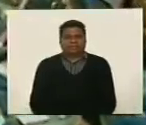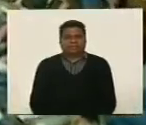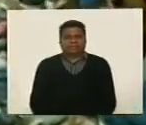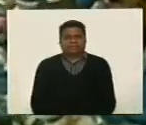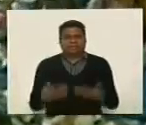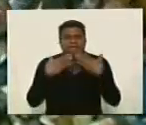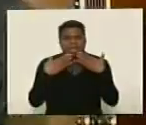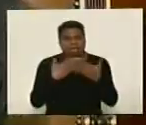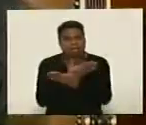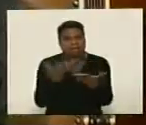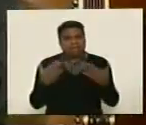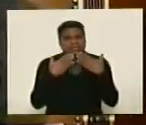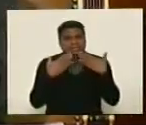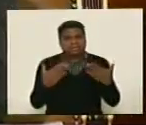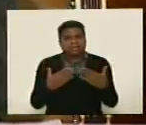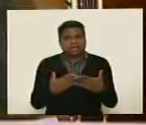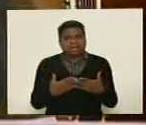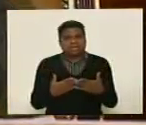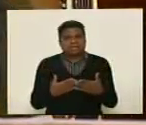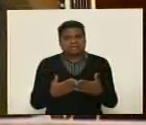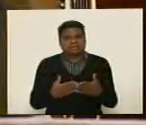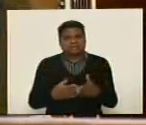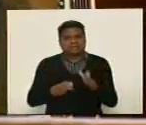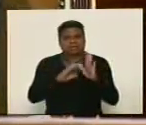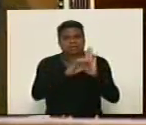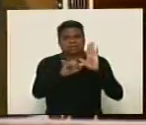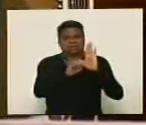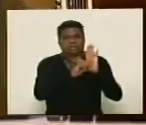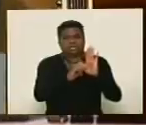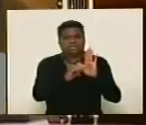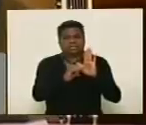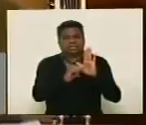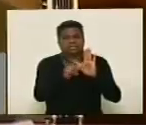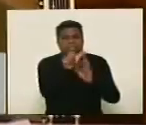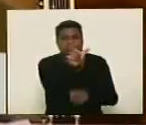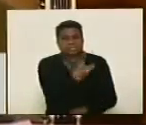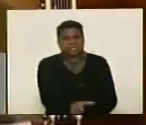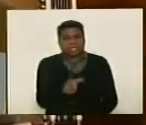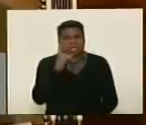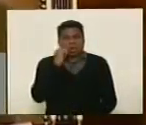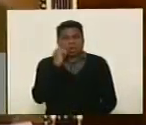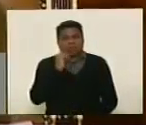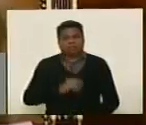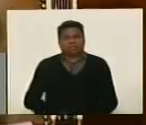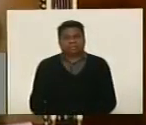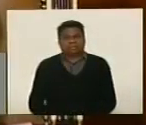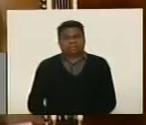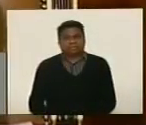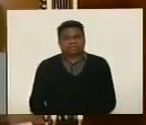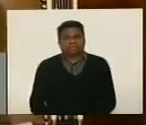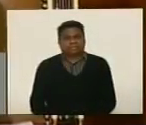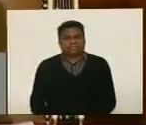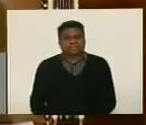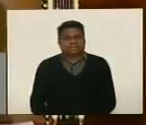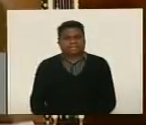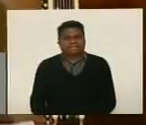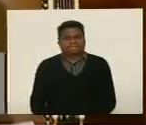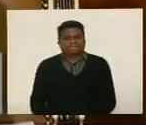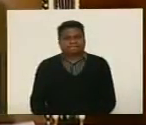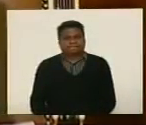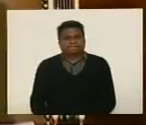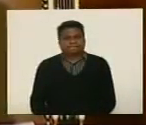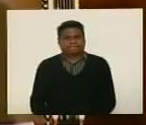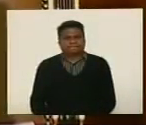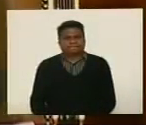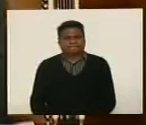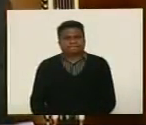Muchísimas gracias al constituyente Gerson Hernández. Tiene la palabra la constituyente Keila de la Rosa, también por el sector